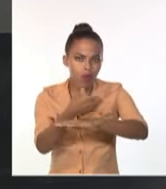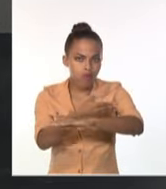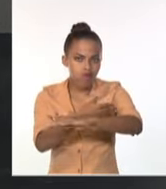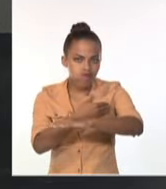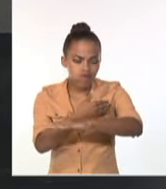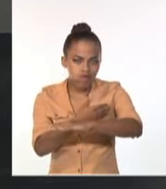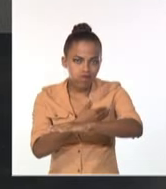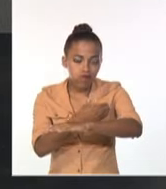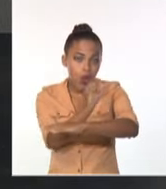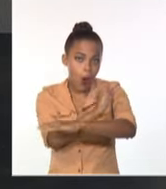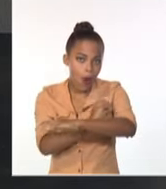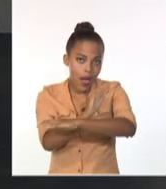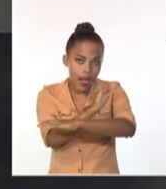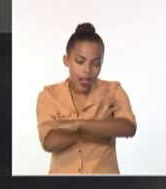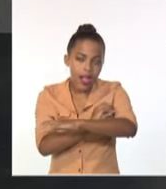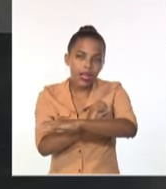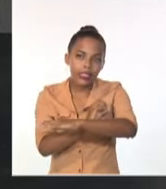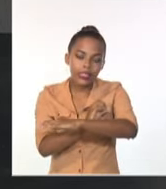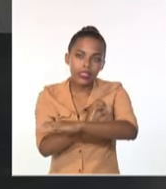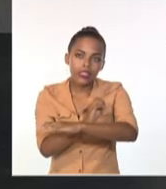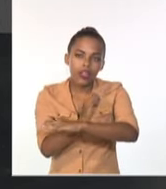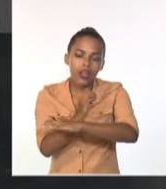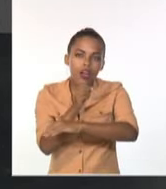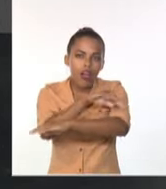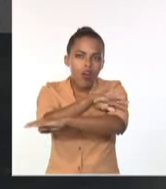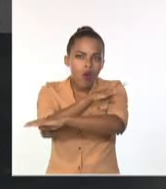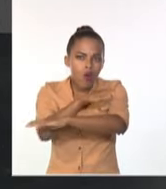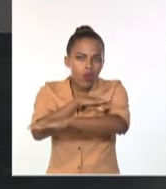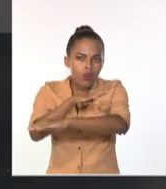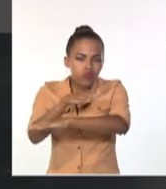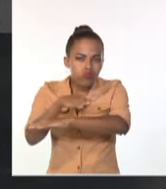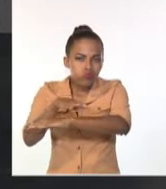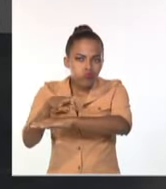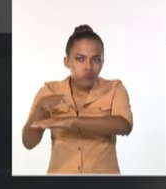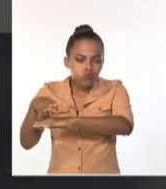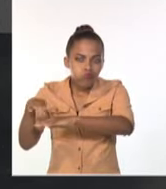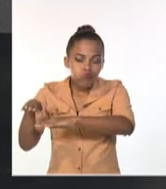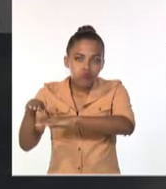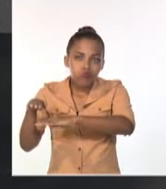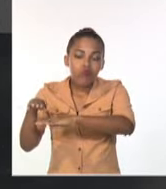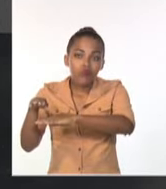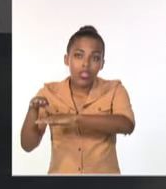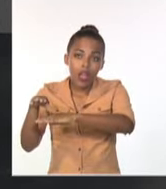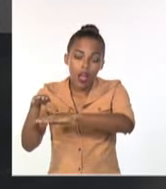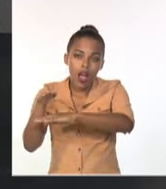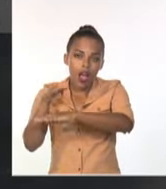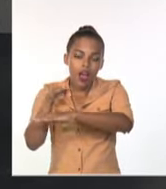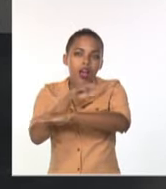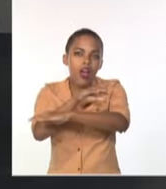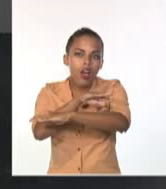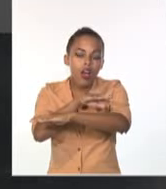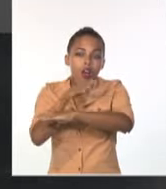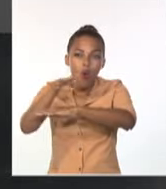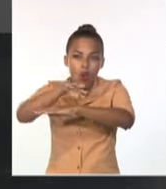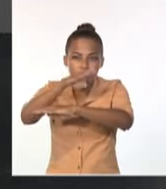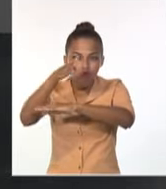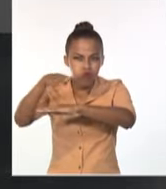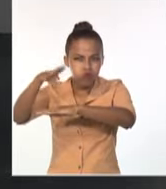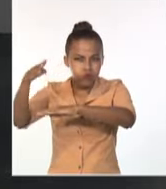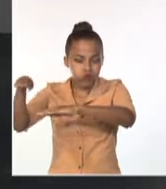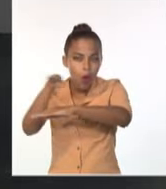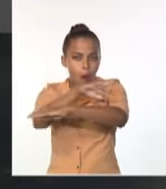provincias orientales con poco olaje en todas las costas excepto olaje en la costa Norte occidental y